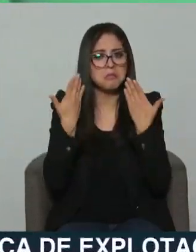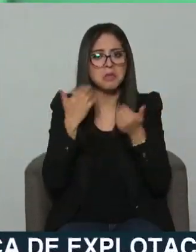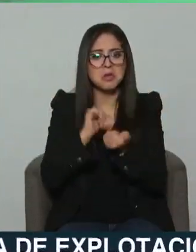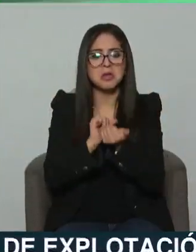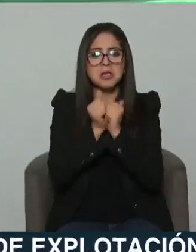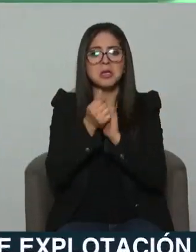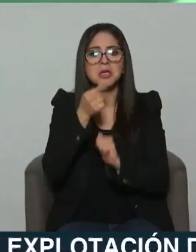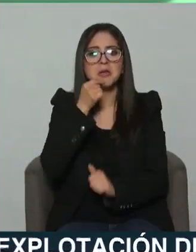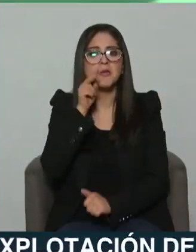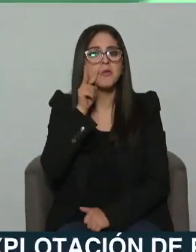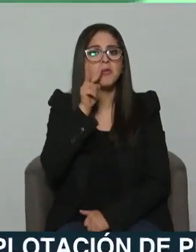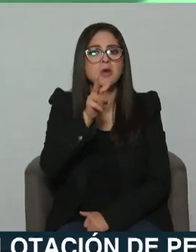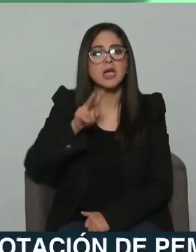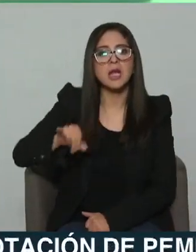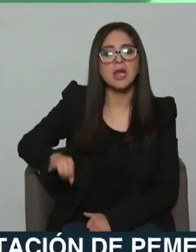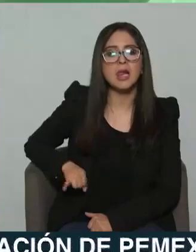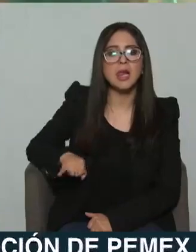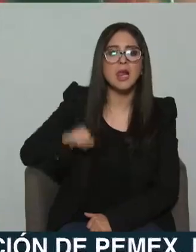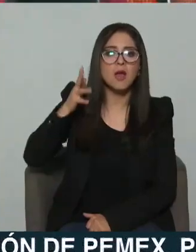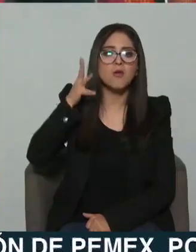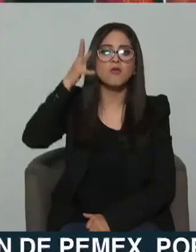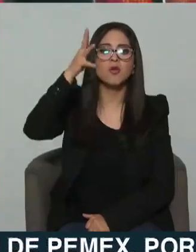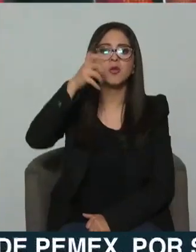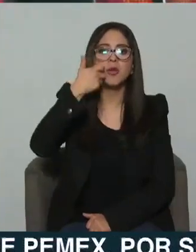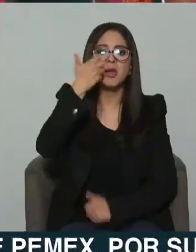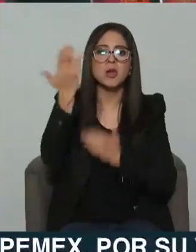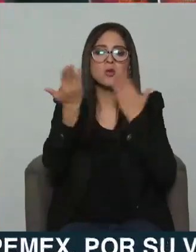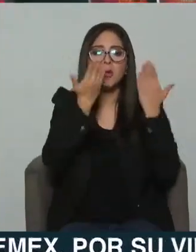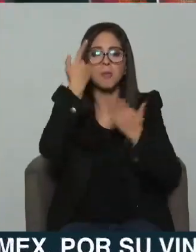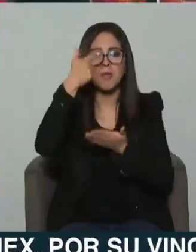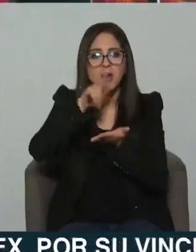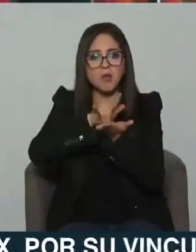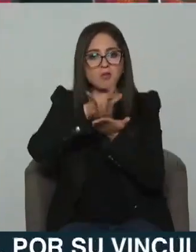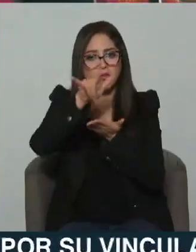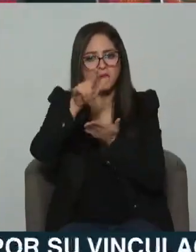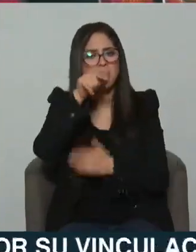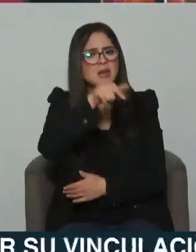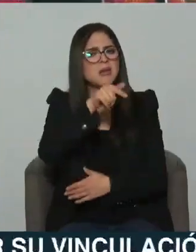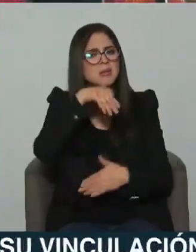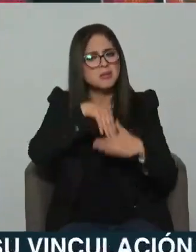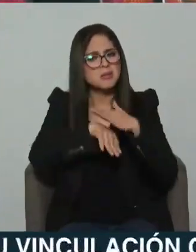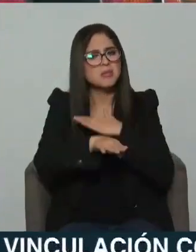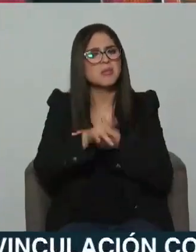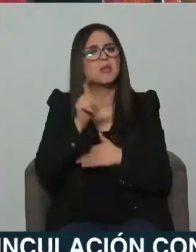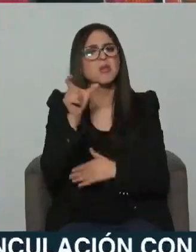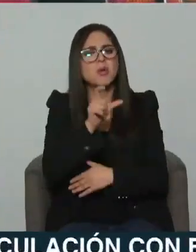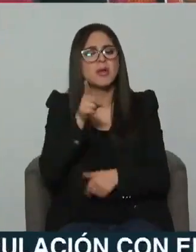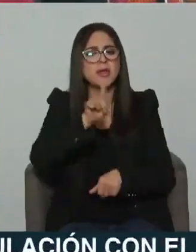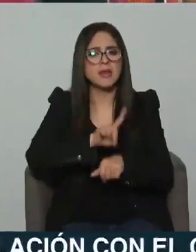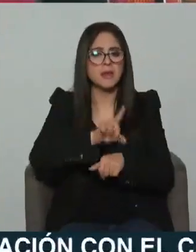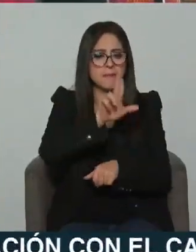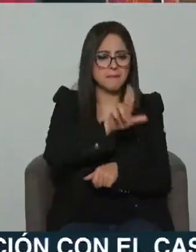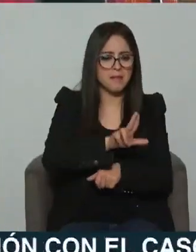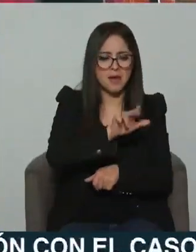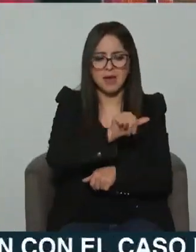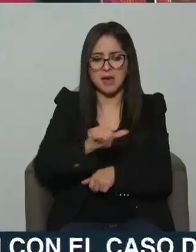en los pequeños la inquietud de ser pilotos. Esta aeronave está abierta a todo el público de martes